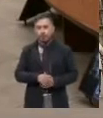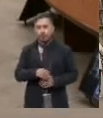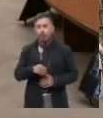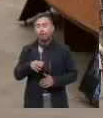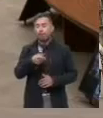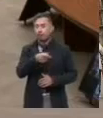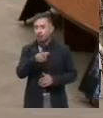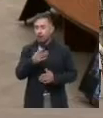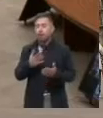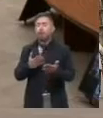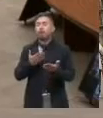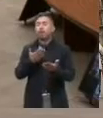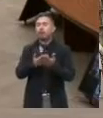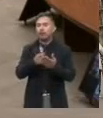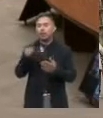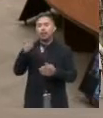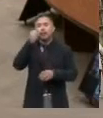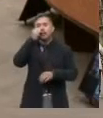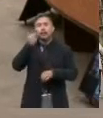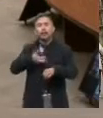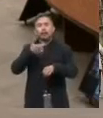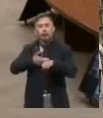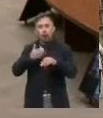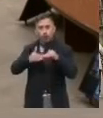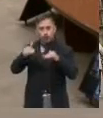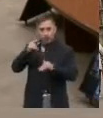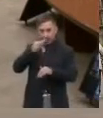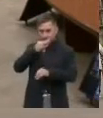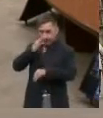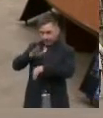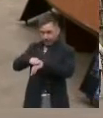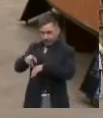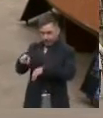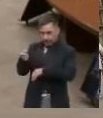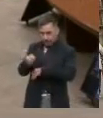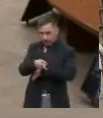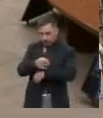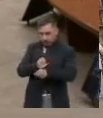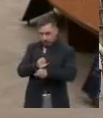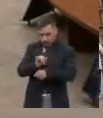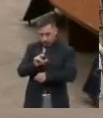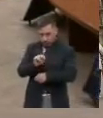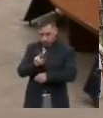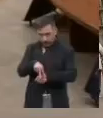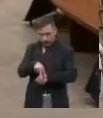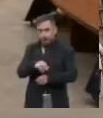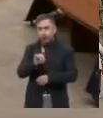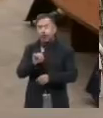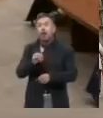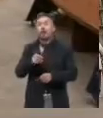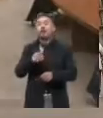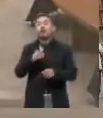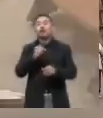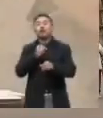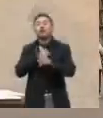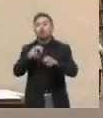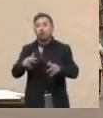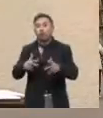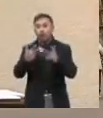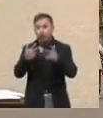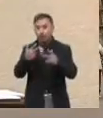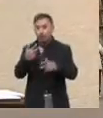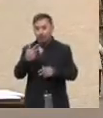que usted haría de dar vista a la Secretaría Ejecutiva, ¿cierto? Bien, quienes estén virtualmente, quienes estén a favor